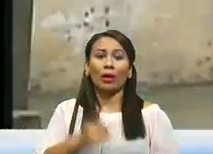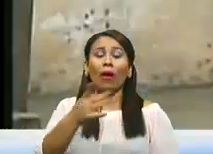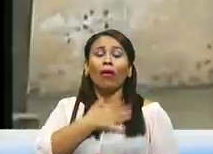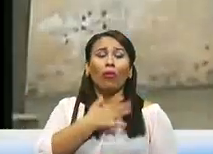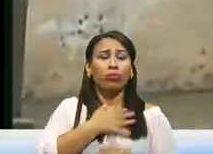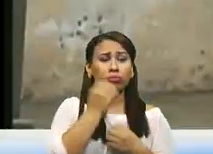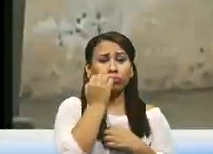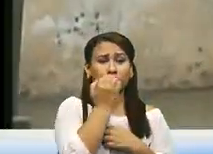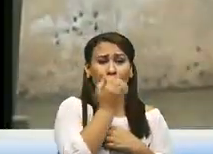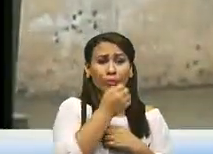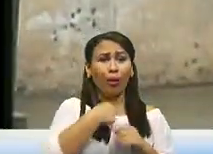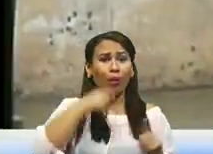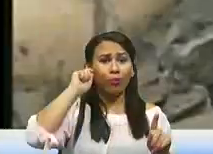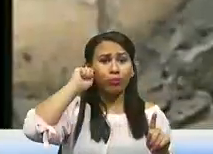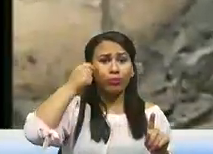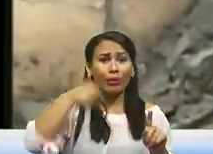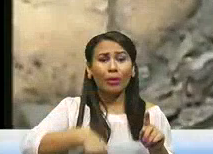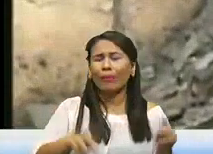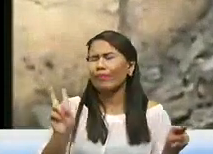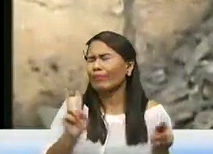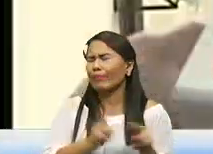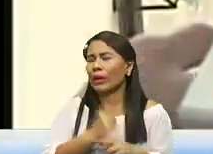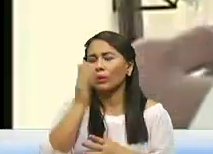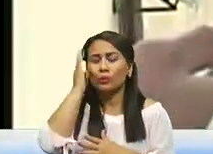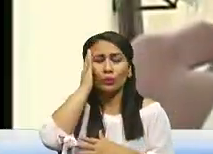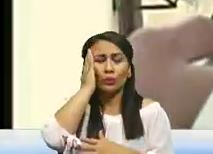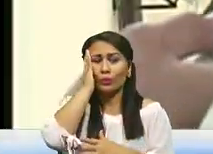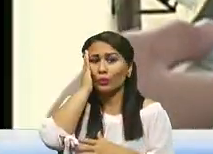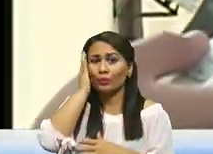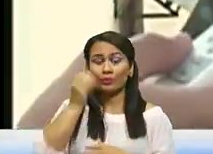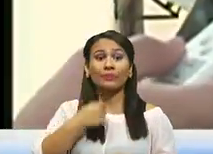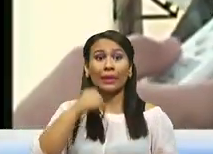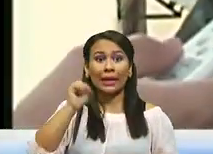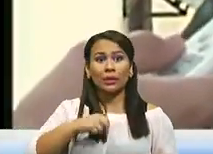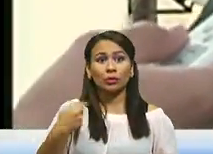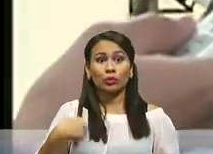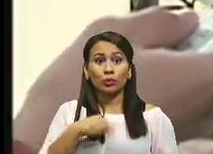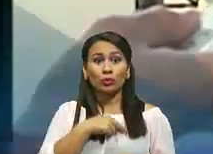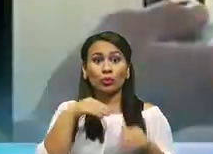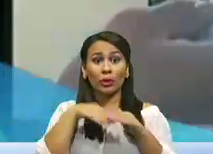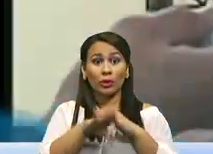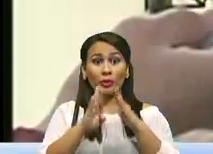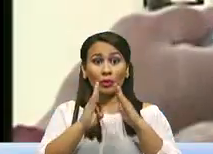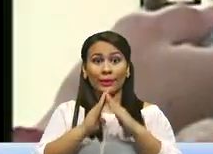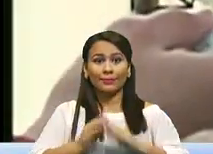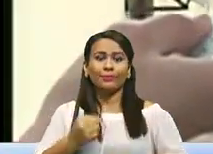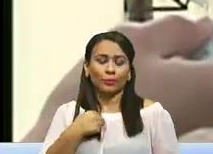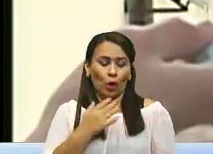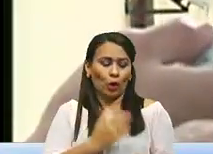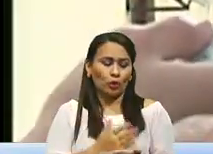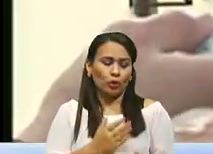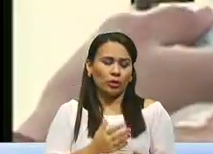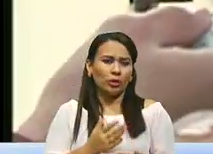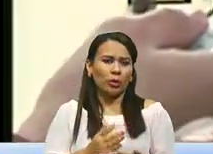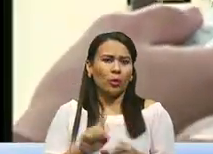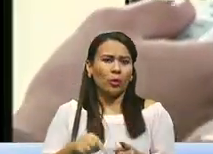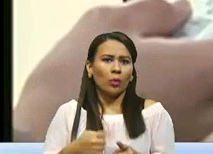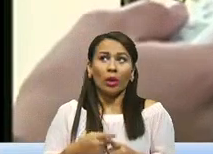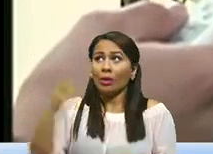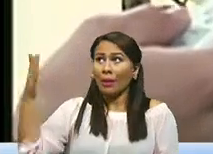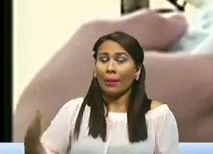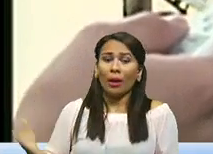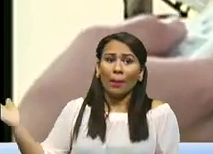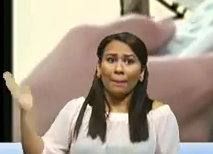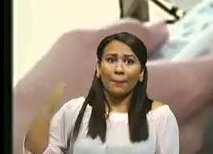vida, así recuerdan los sobrevivientes este incidente. Sí, estábamos adentro y estuve cocinando y paredes le vino y